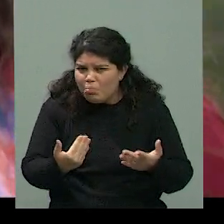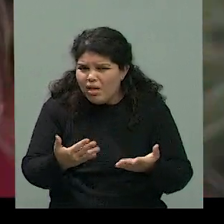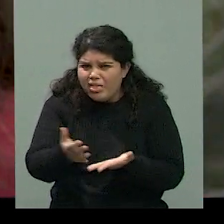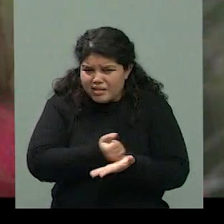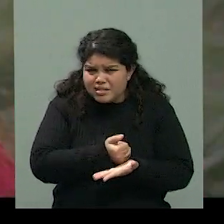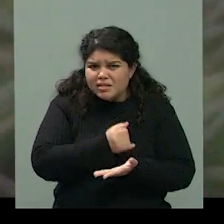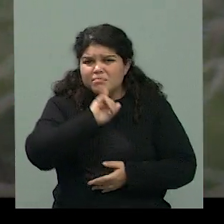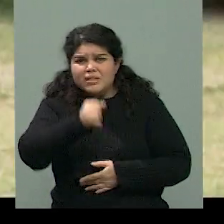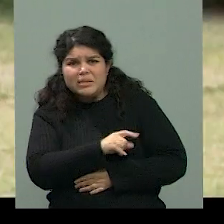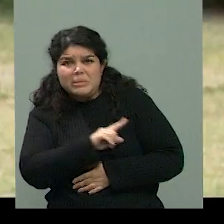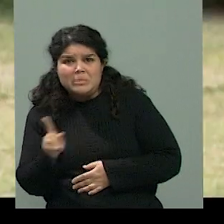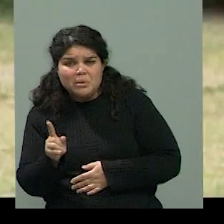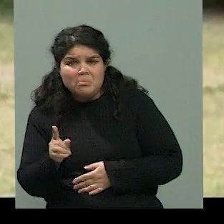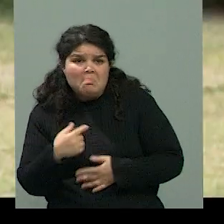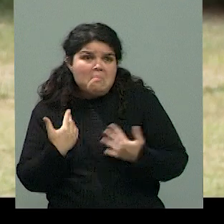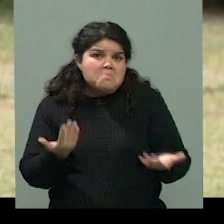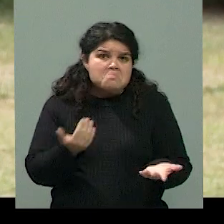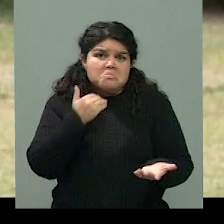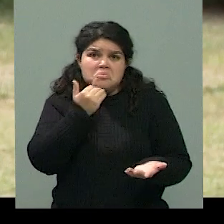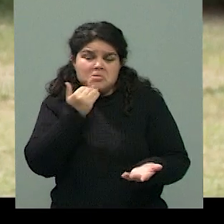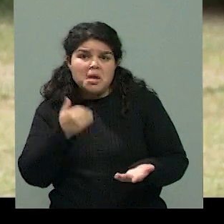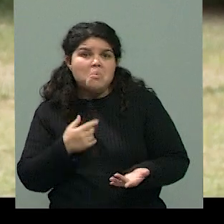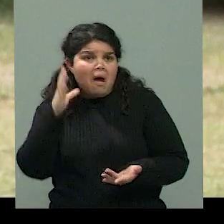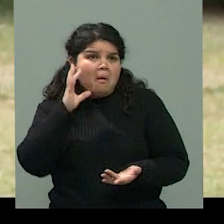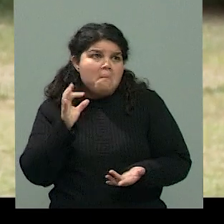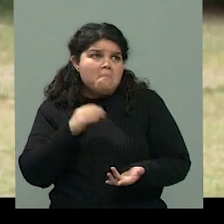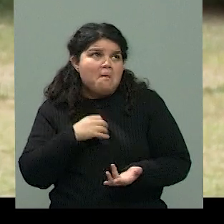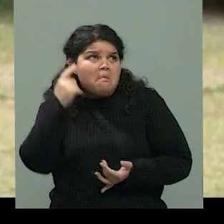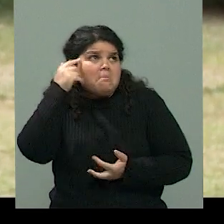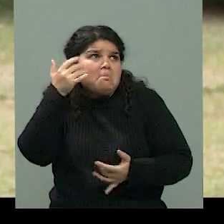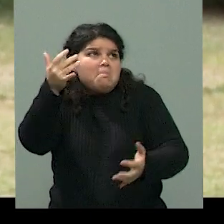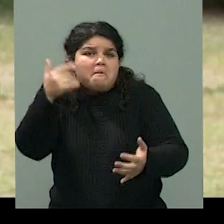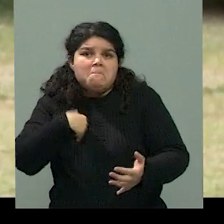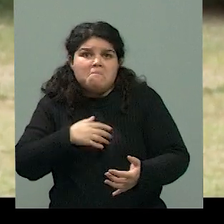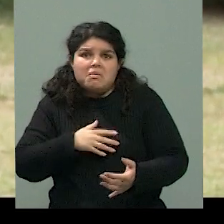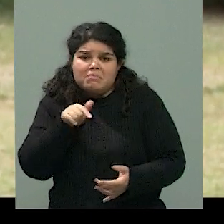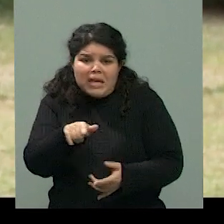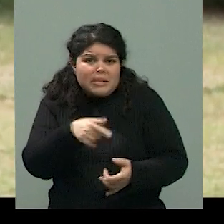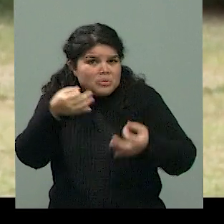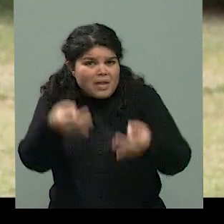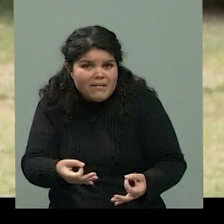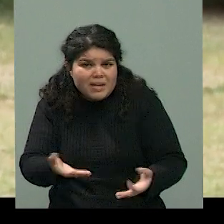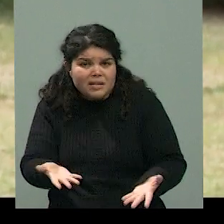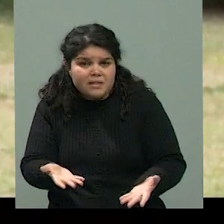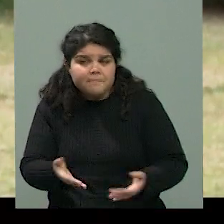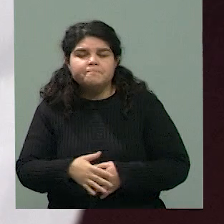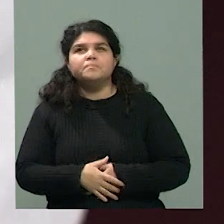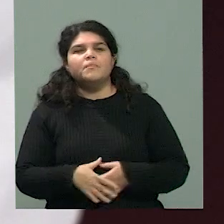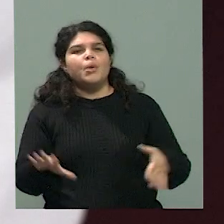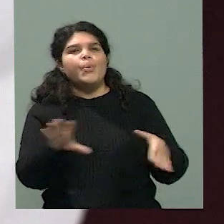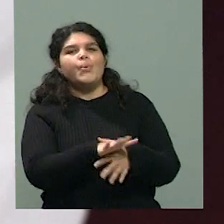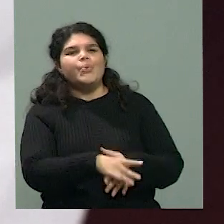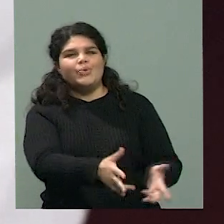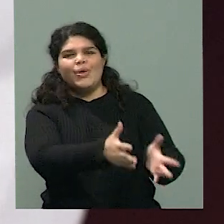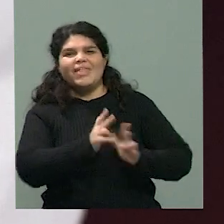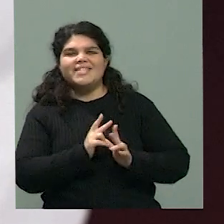casi idílica, digo, de la discusión política. Iba a profundizar la pregunta si te referías al debate de ideas.